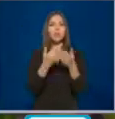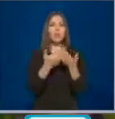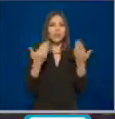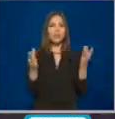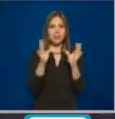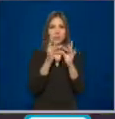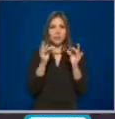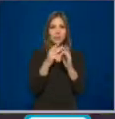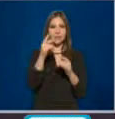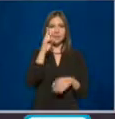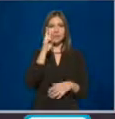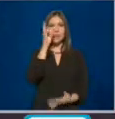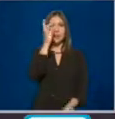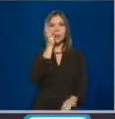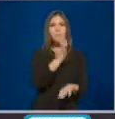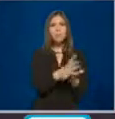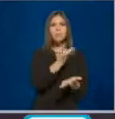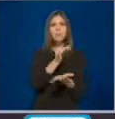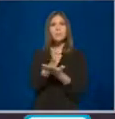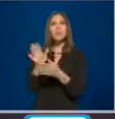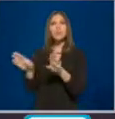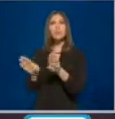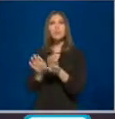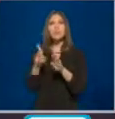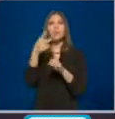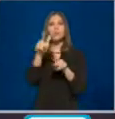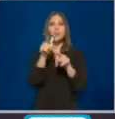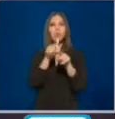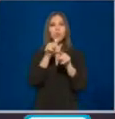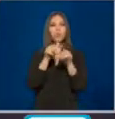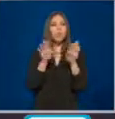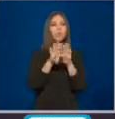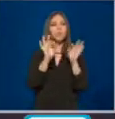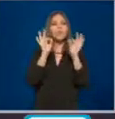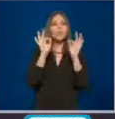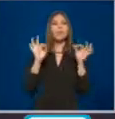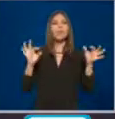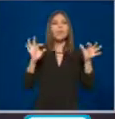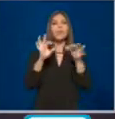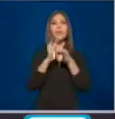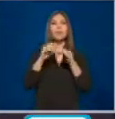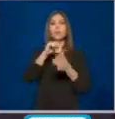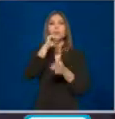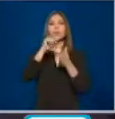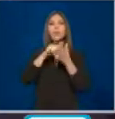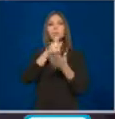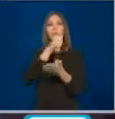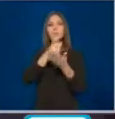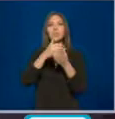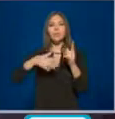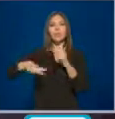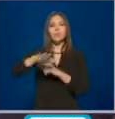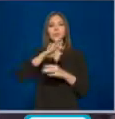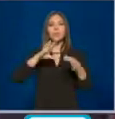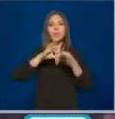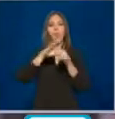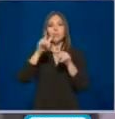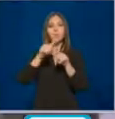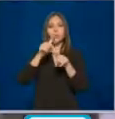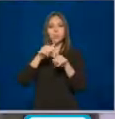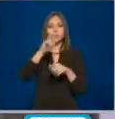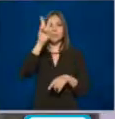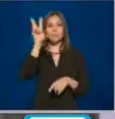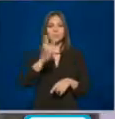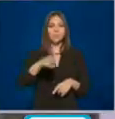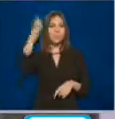a identificarnos o vibrar con una zona de la ciudad con estos hermosos tonos? Tienes toda la razón. La verdad es que el cabello es